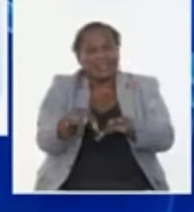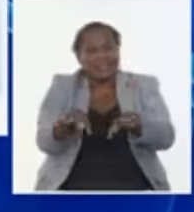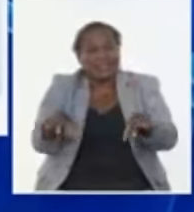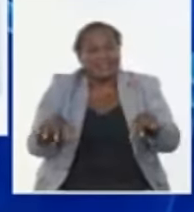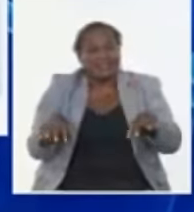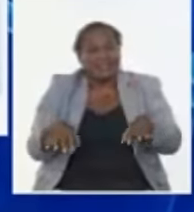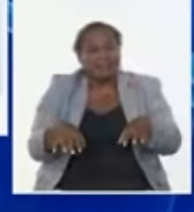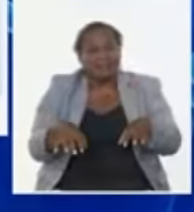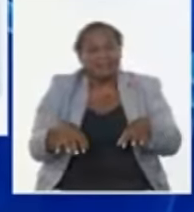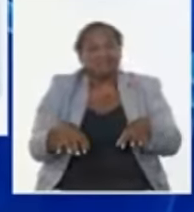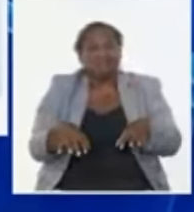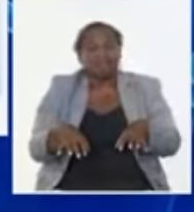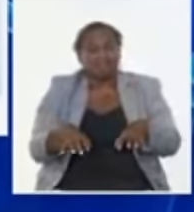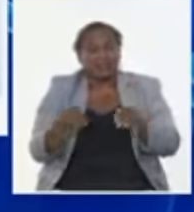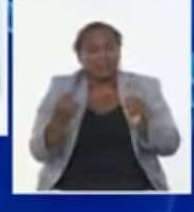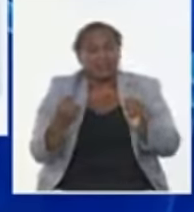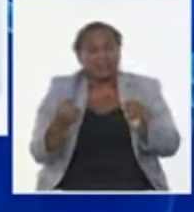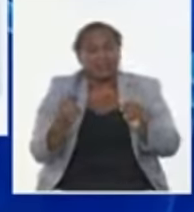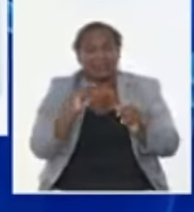de economía de guerra.